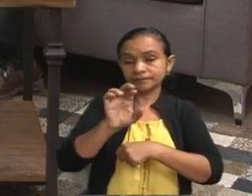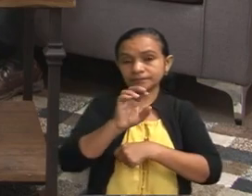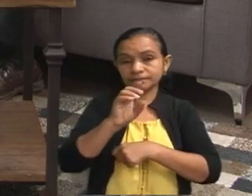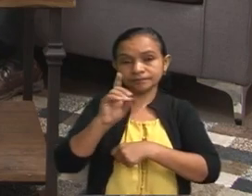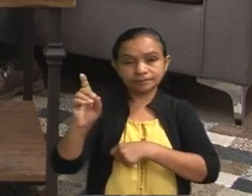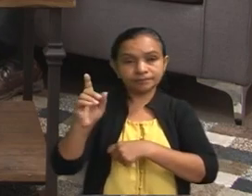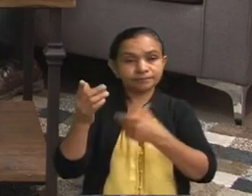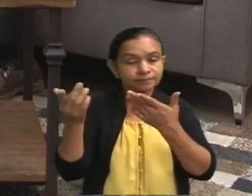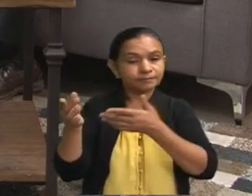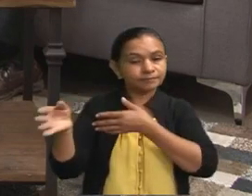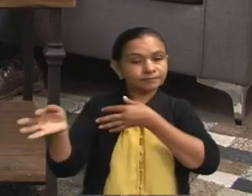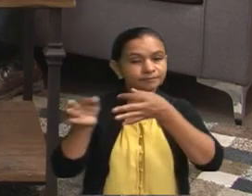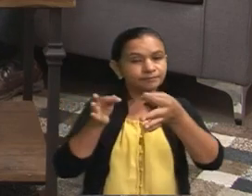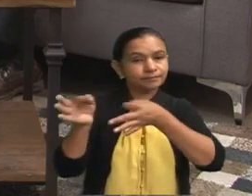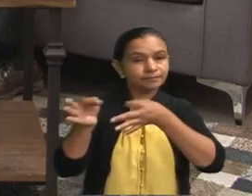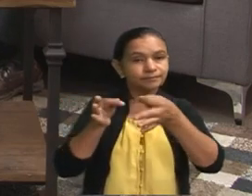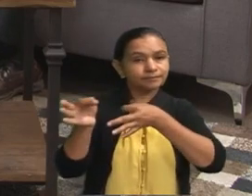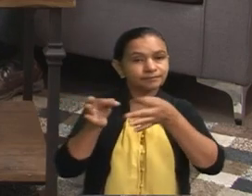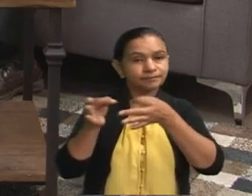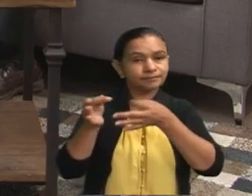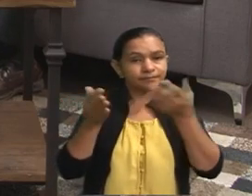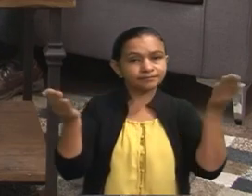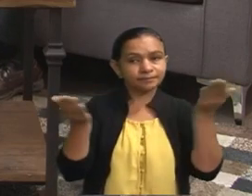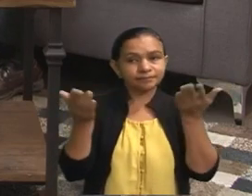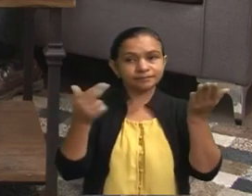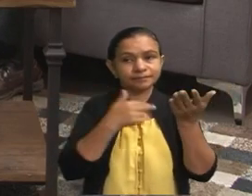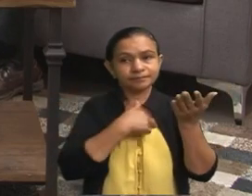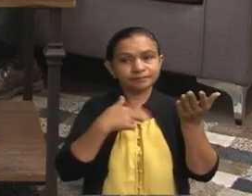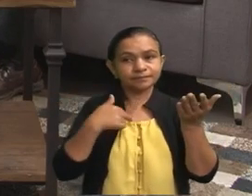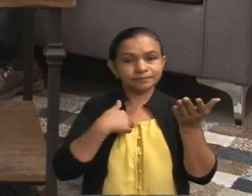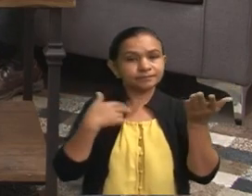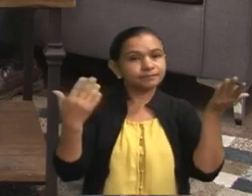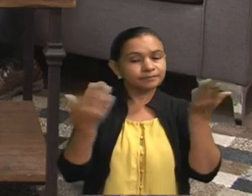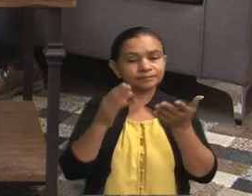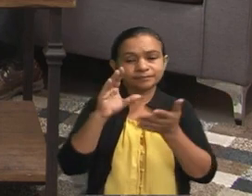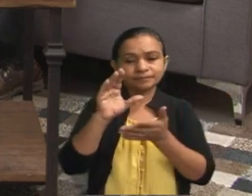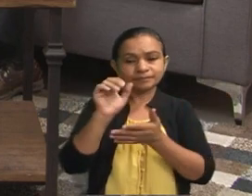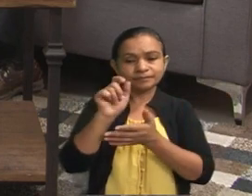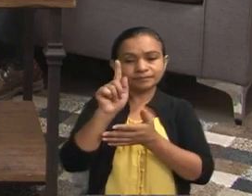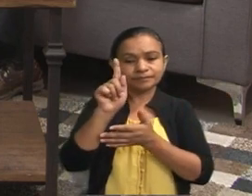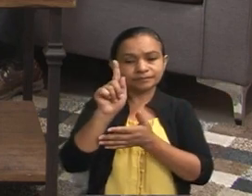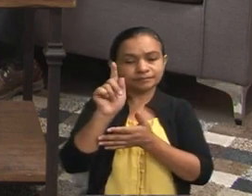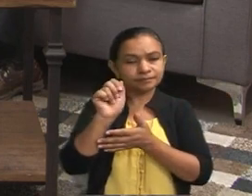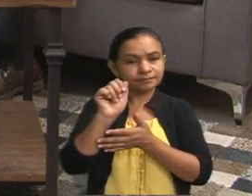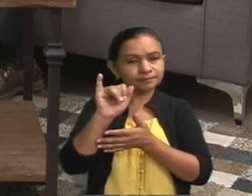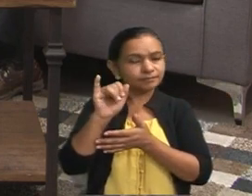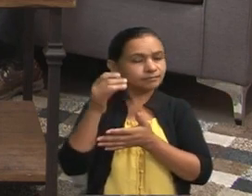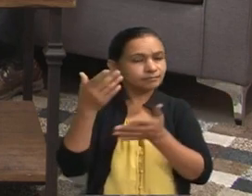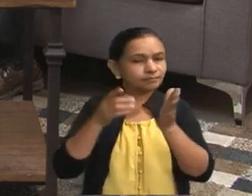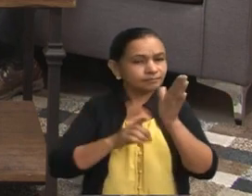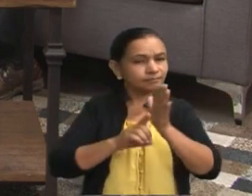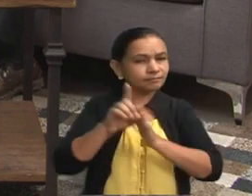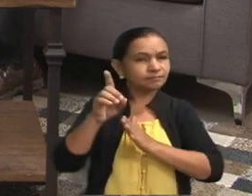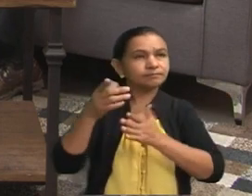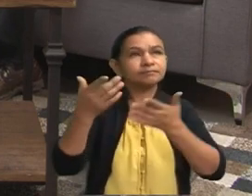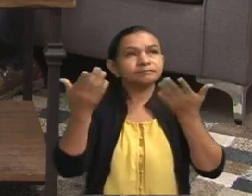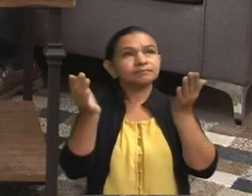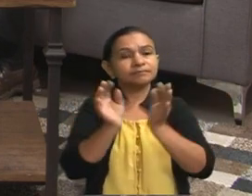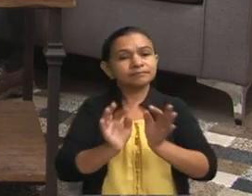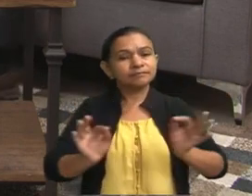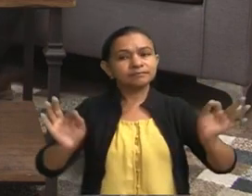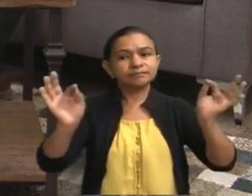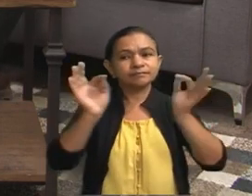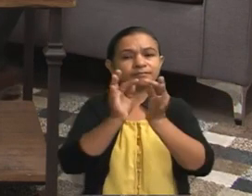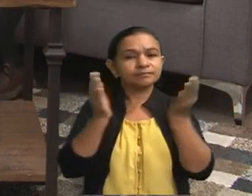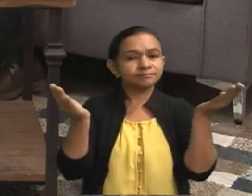que quizá explique, Exacto. Nos explique, ¿verdad?, cómo es que el CATAC se ha venido desarrollando, cuál es su fortaleza en este momento